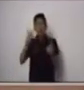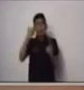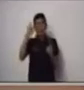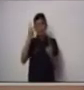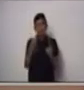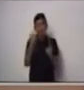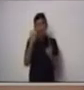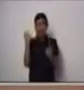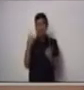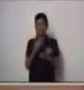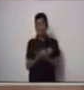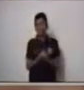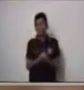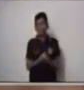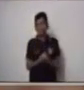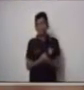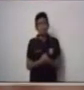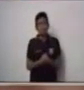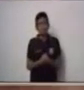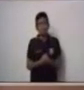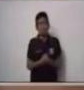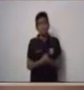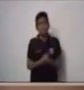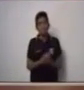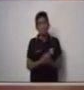de hacer otra otra más